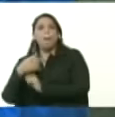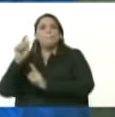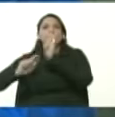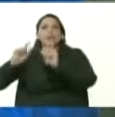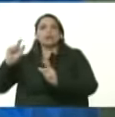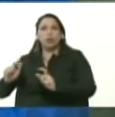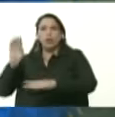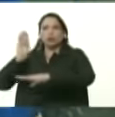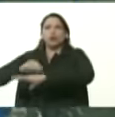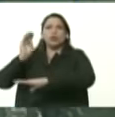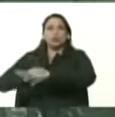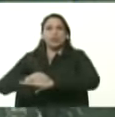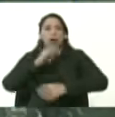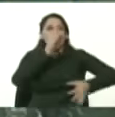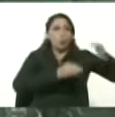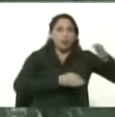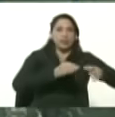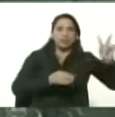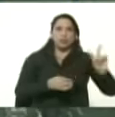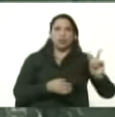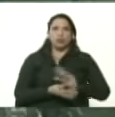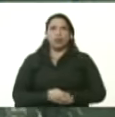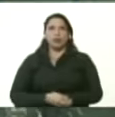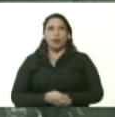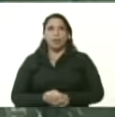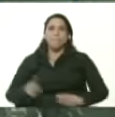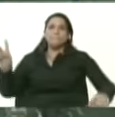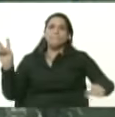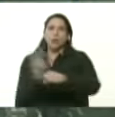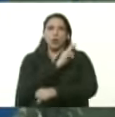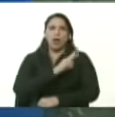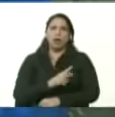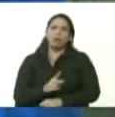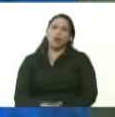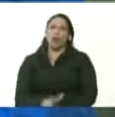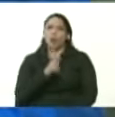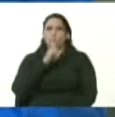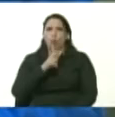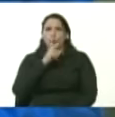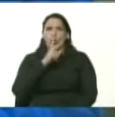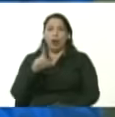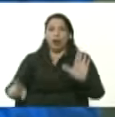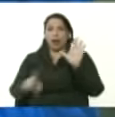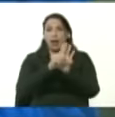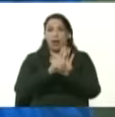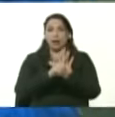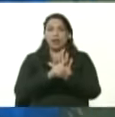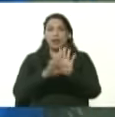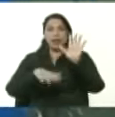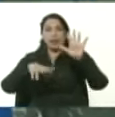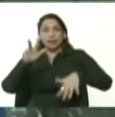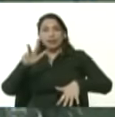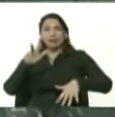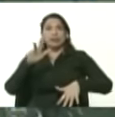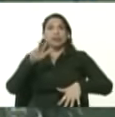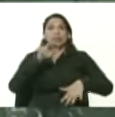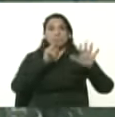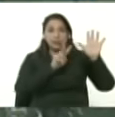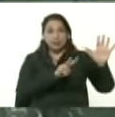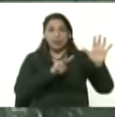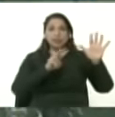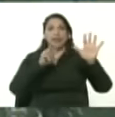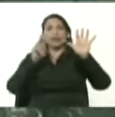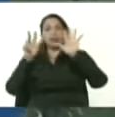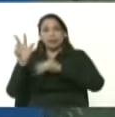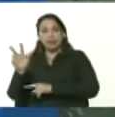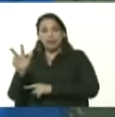personas solicitadas por la justicia venezolana, violando flagrantemente la resolución 1373 del Consejo de